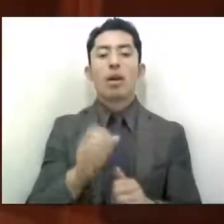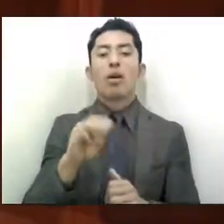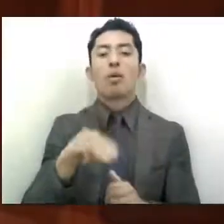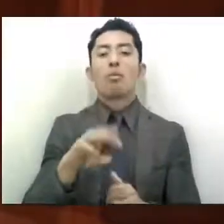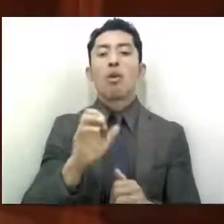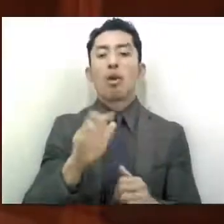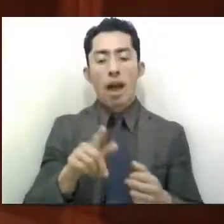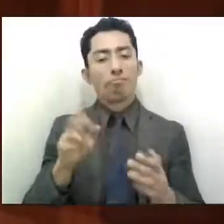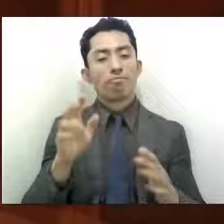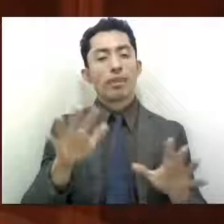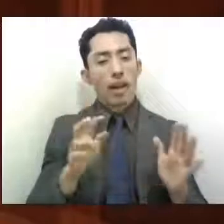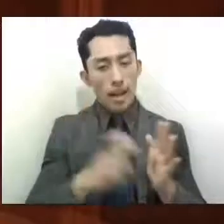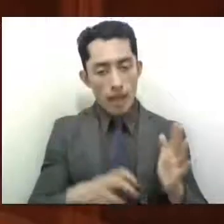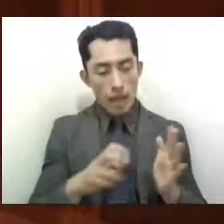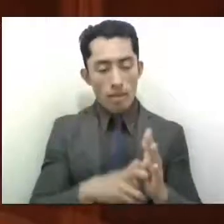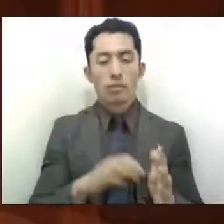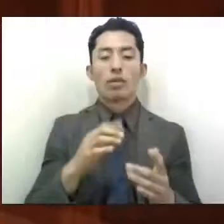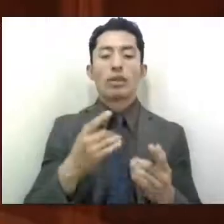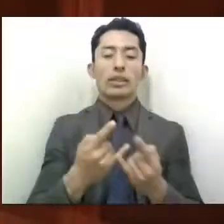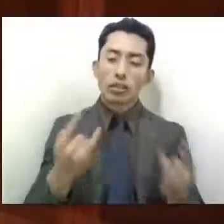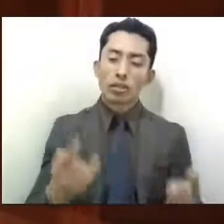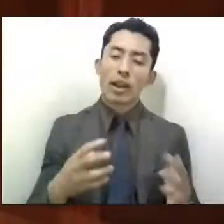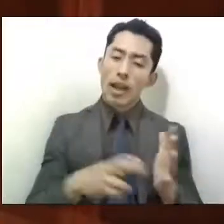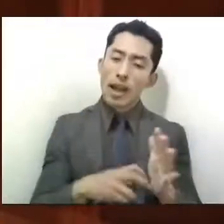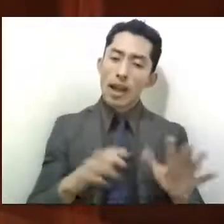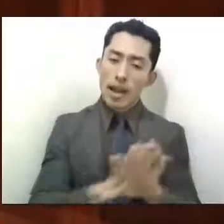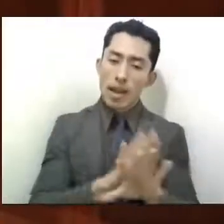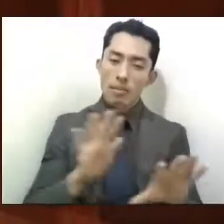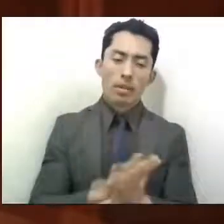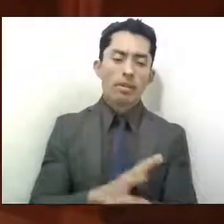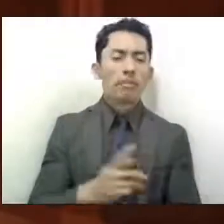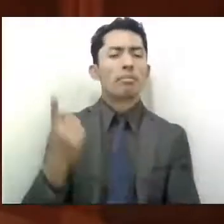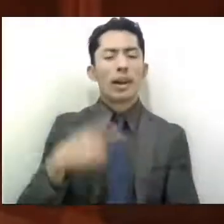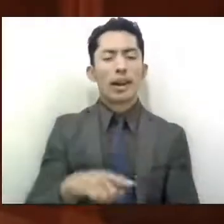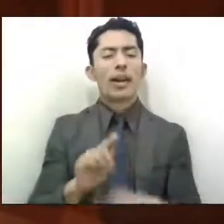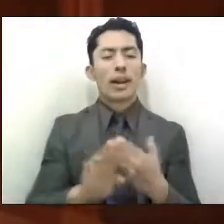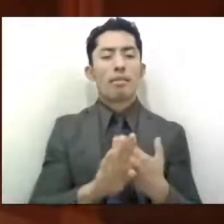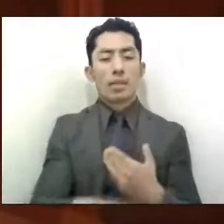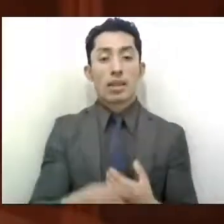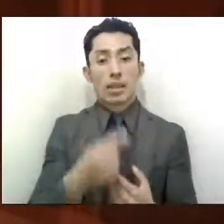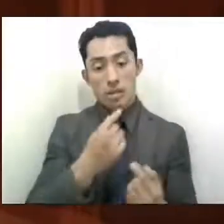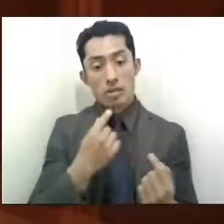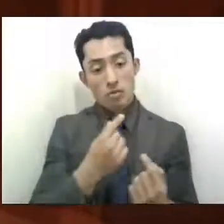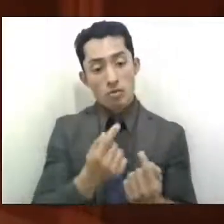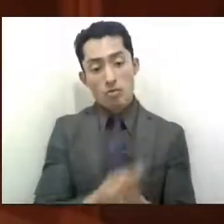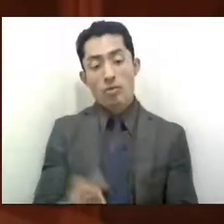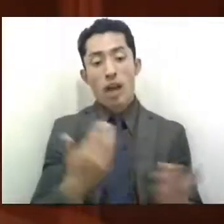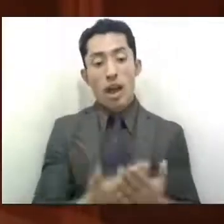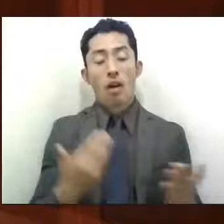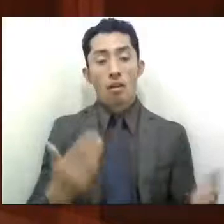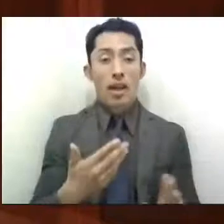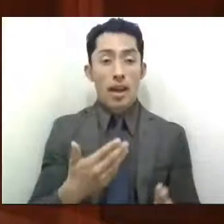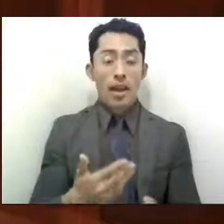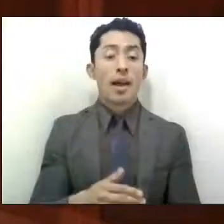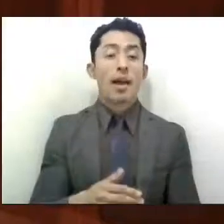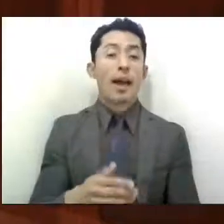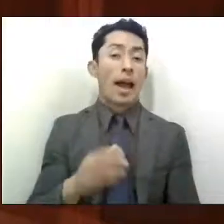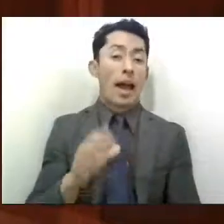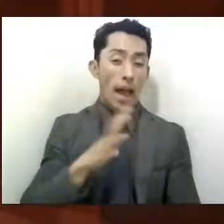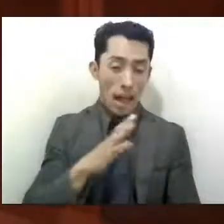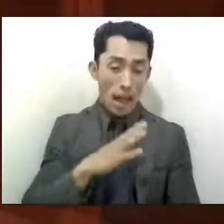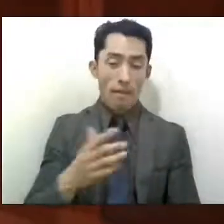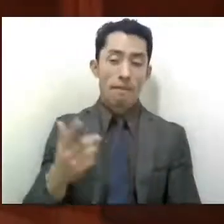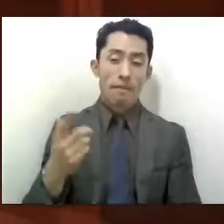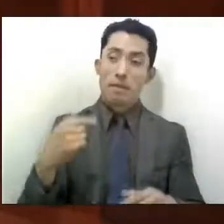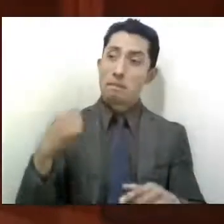historia. Solo así podrá evitarse que los niños de hoy repitan mañana las historias del día.